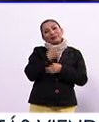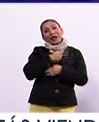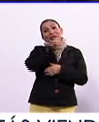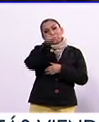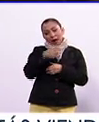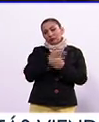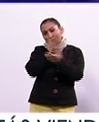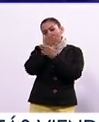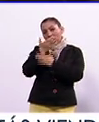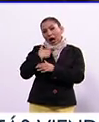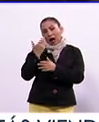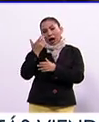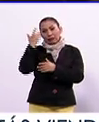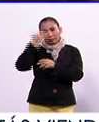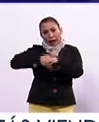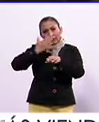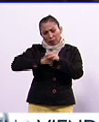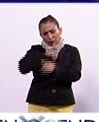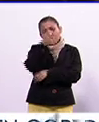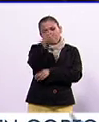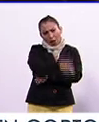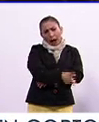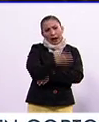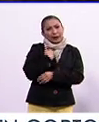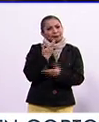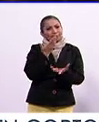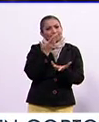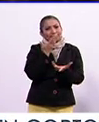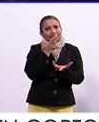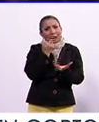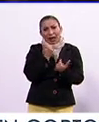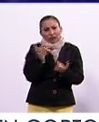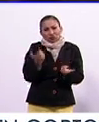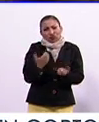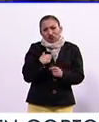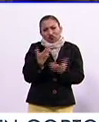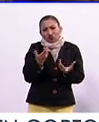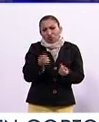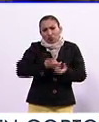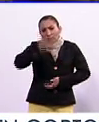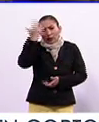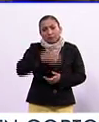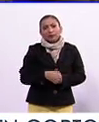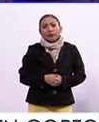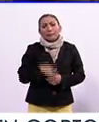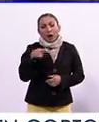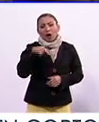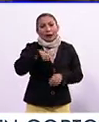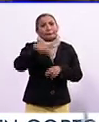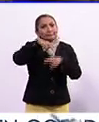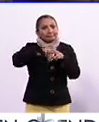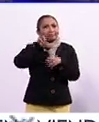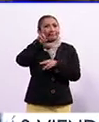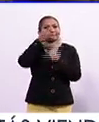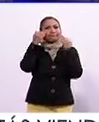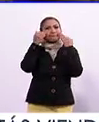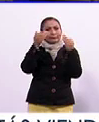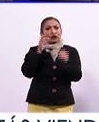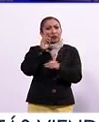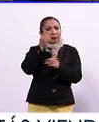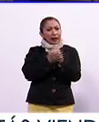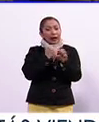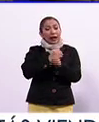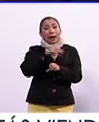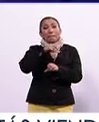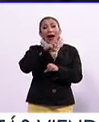íbamos a la función que podíamos pagar, porque pues no teníamos dinero para pagar tanto, ¿no? Pero ahí vi ensayar a